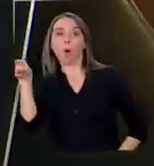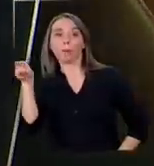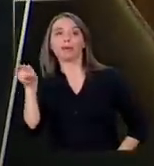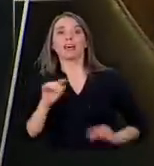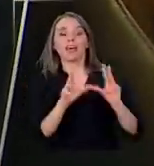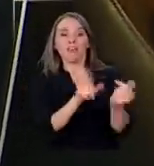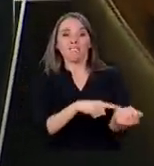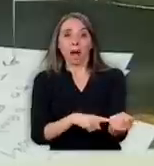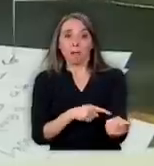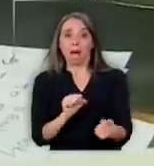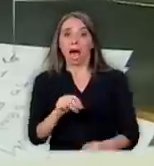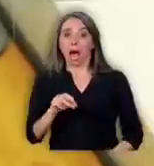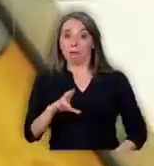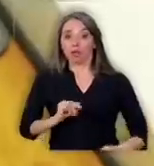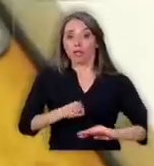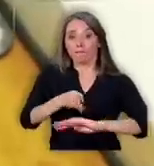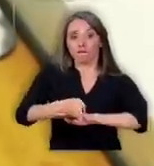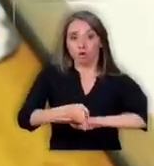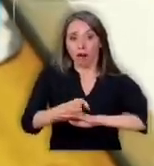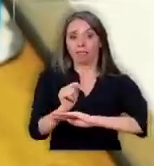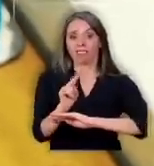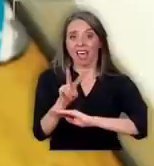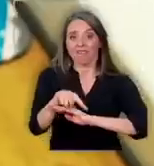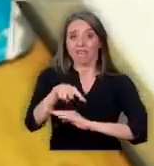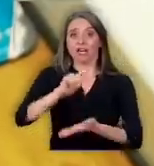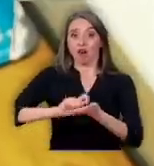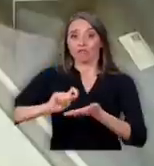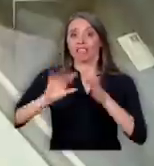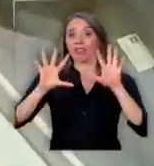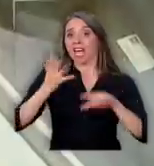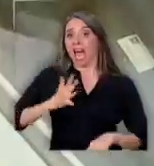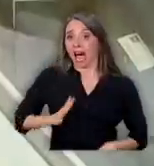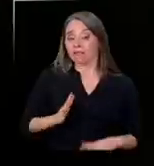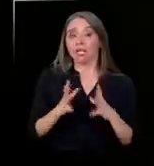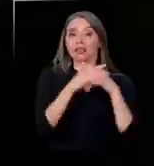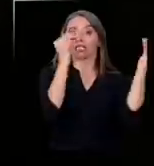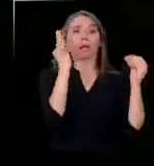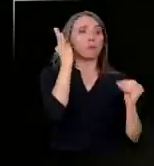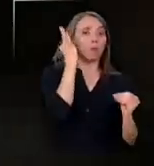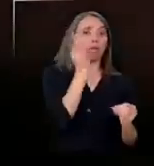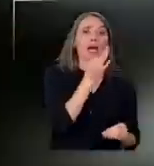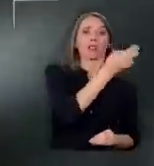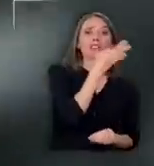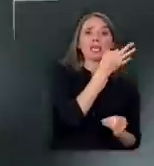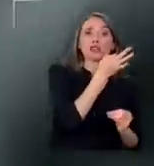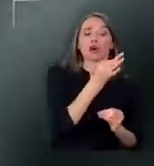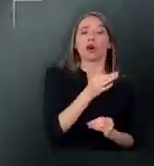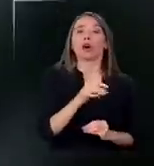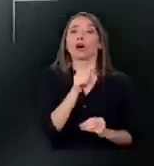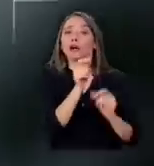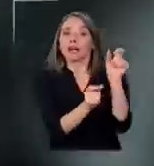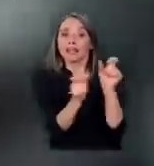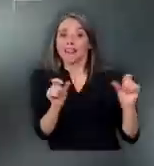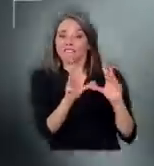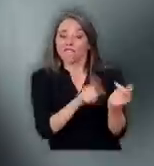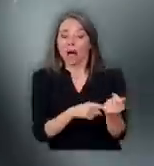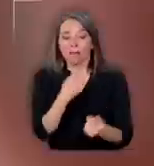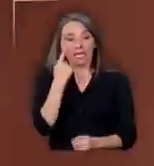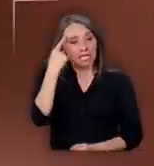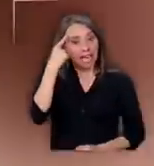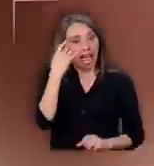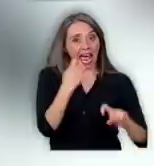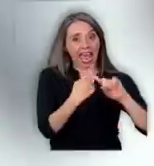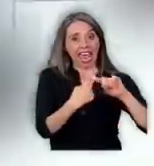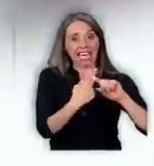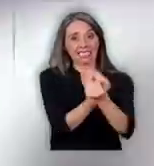de Amory recurrió a TVN el 16 de abril para denunciar su desaparición, el dinero era lo que más le llamaba la atención a los cercanos de la